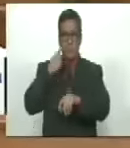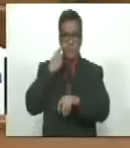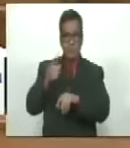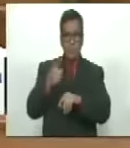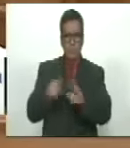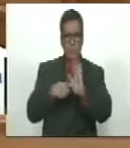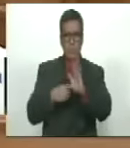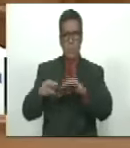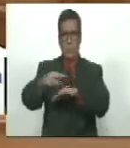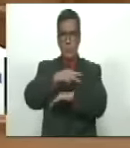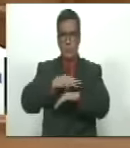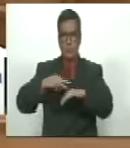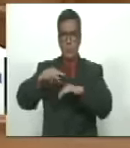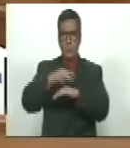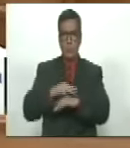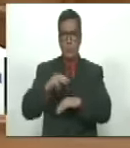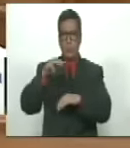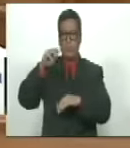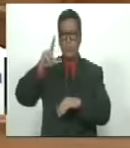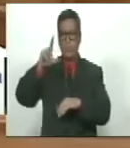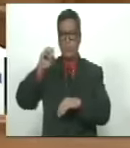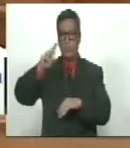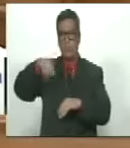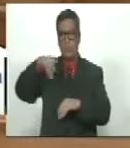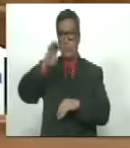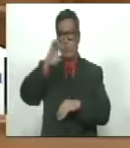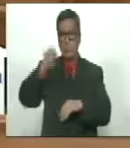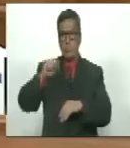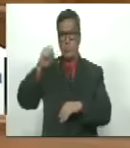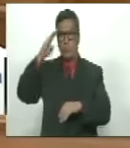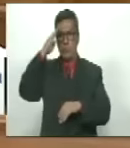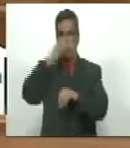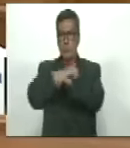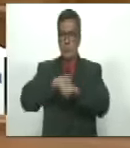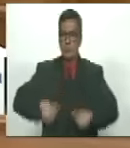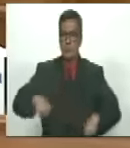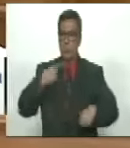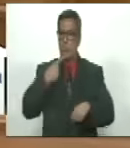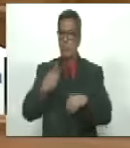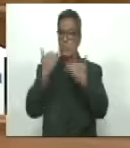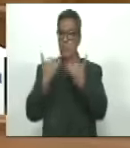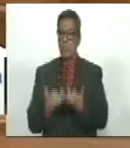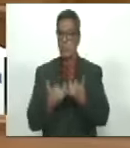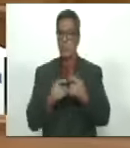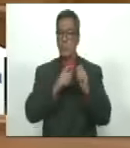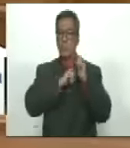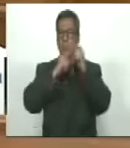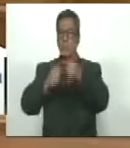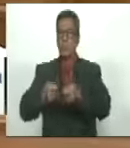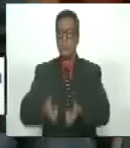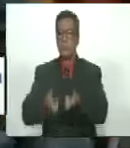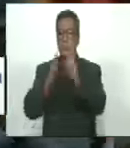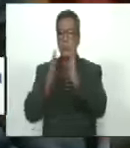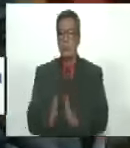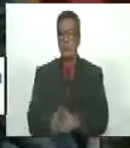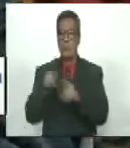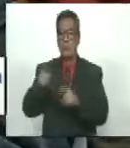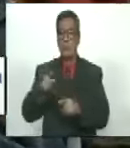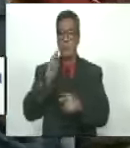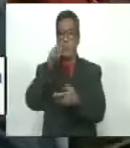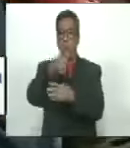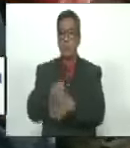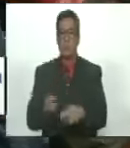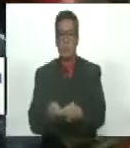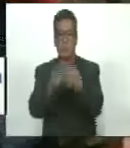una publicación del ministro Vladimir Padrino López, general en jefe, donde decía, bueno, ya se están designando las autoridades militares para ocupar